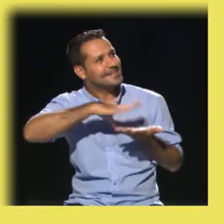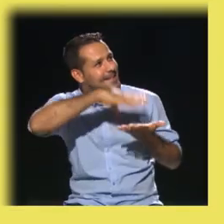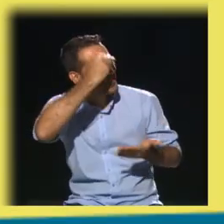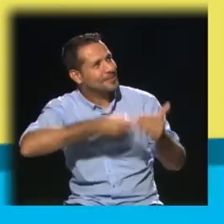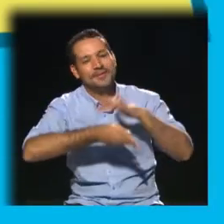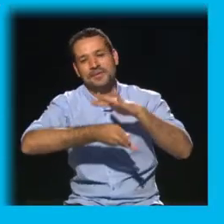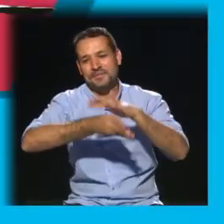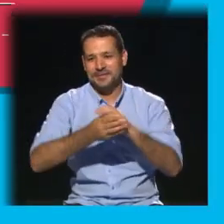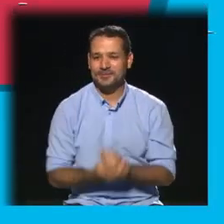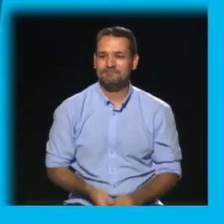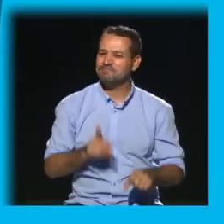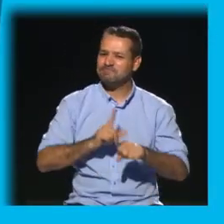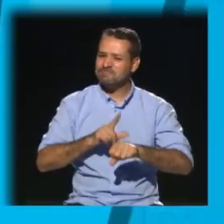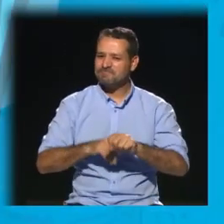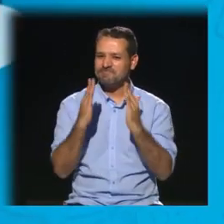divertida.